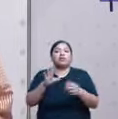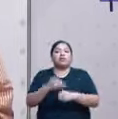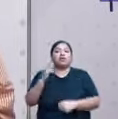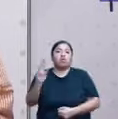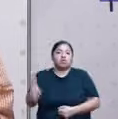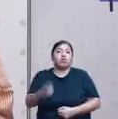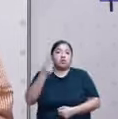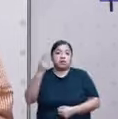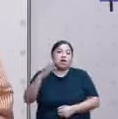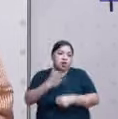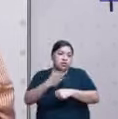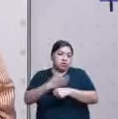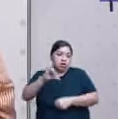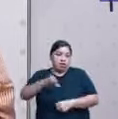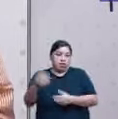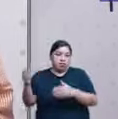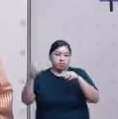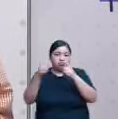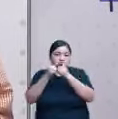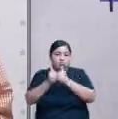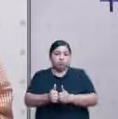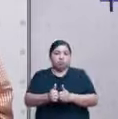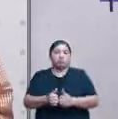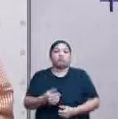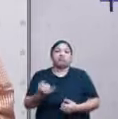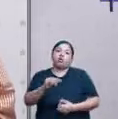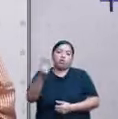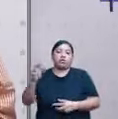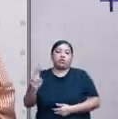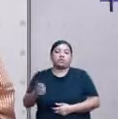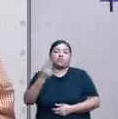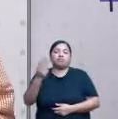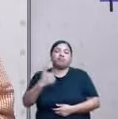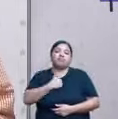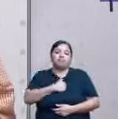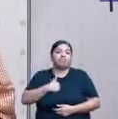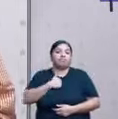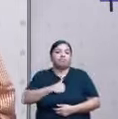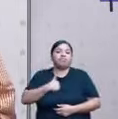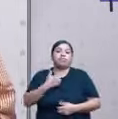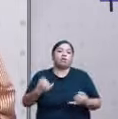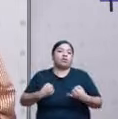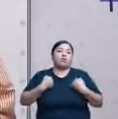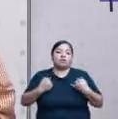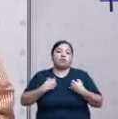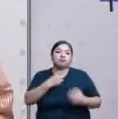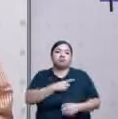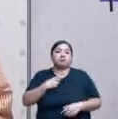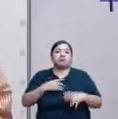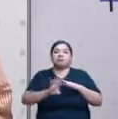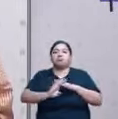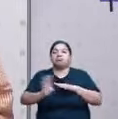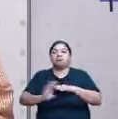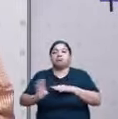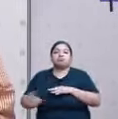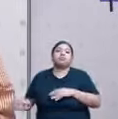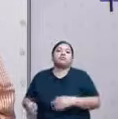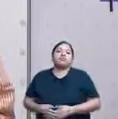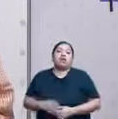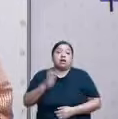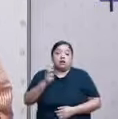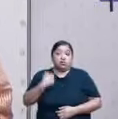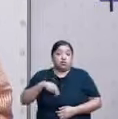universidades, esta en la que estamos hoy y la que está en la UPFIM, desafortunadamente tienen que brigar, tienen que emigrar. Si nosotros logramos que ese